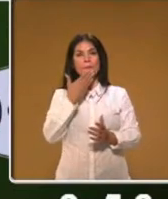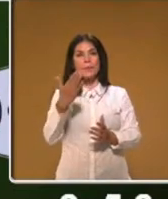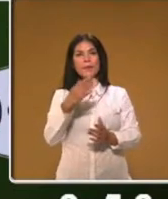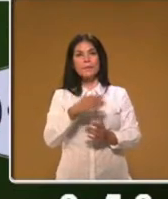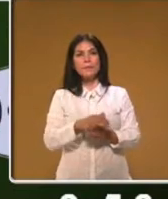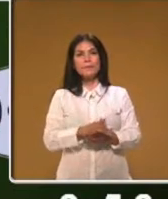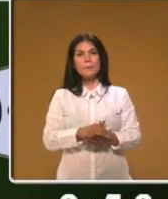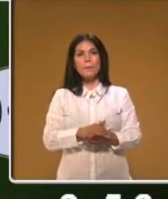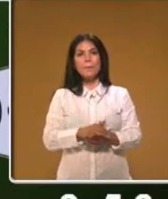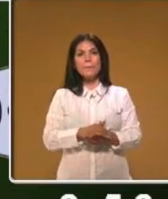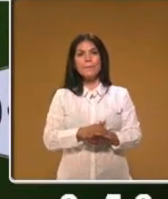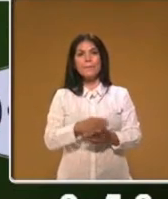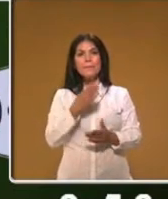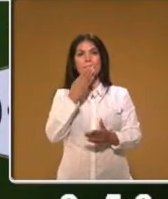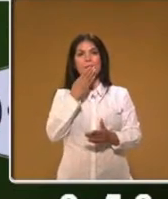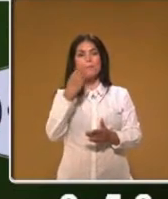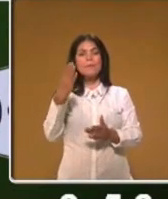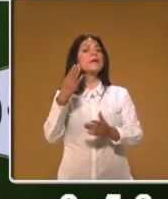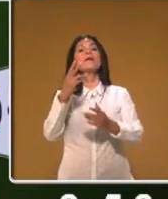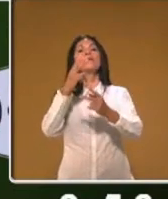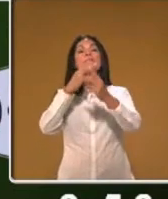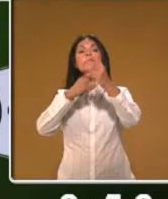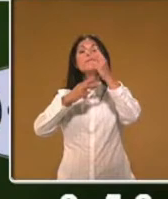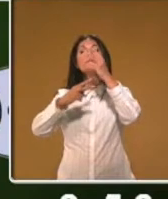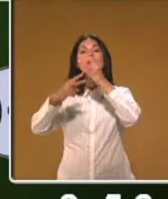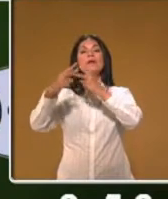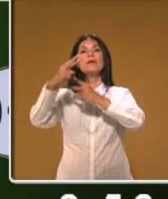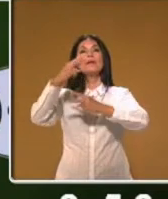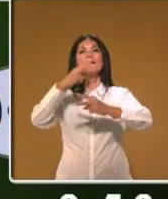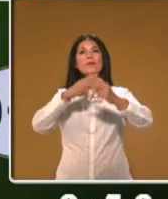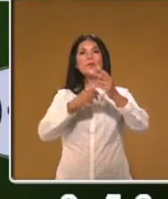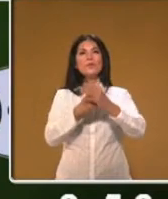a su curso de Ciencias 3 Química.